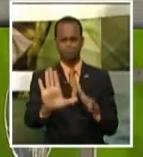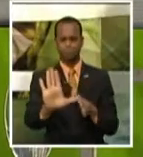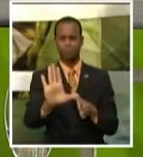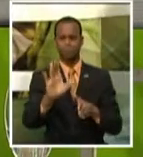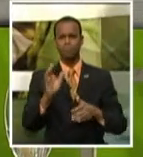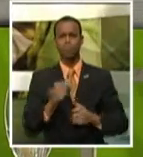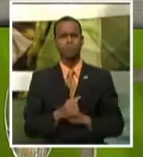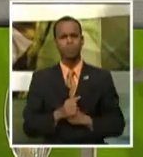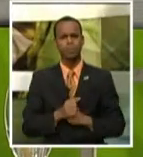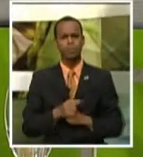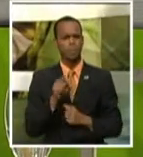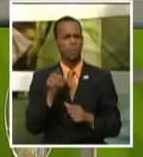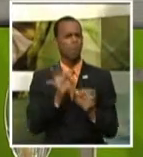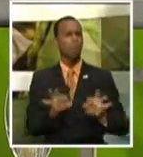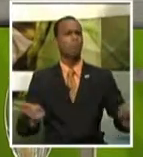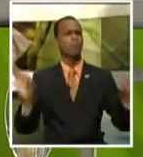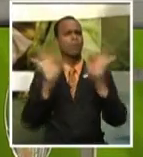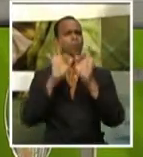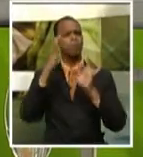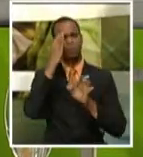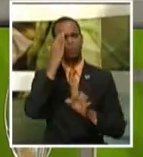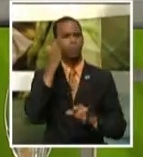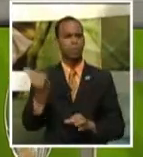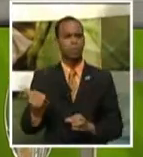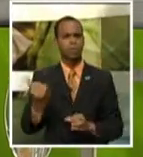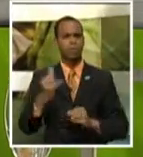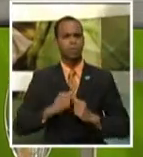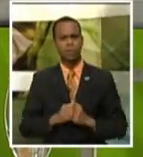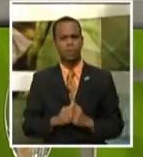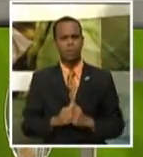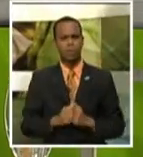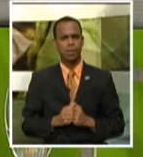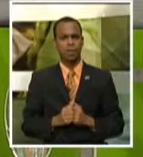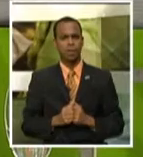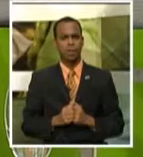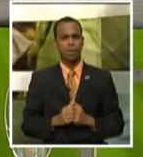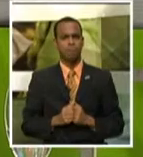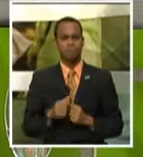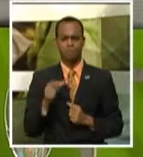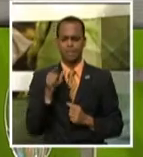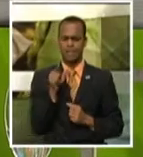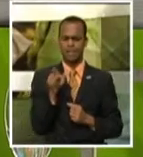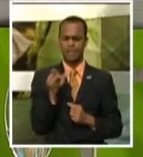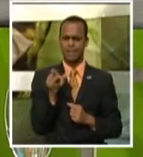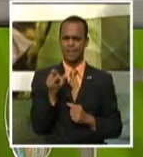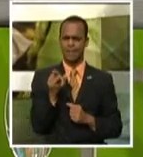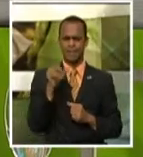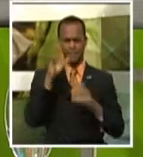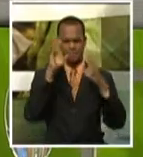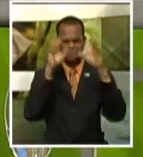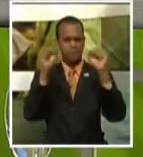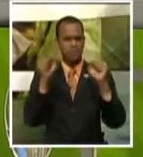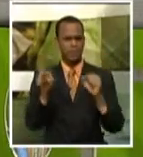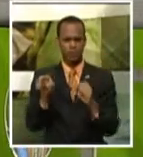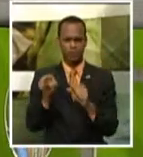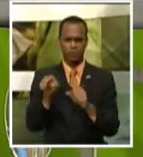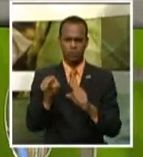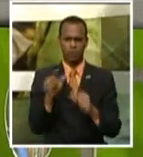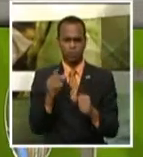¿qué importancia tiene esto en términos y cómo refleja la intención presidencial